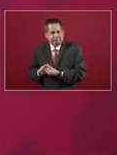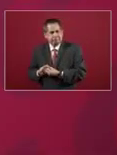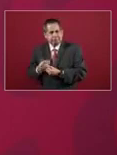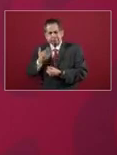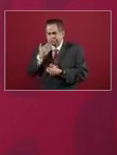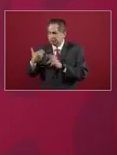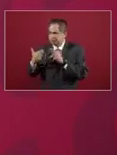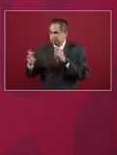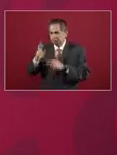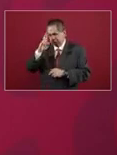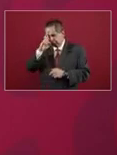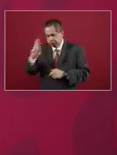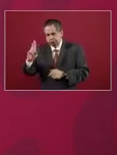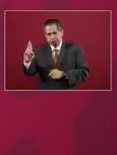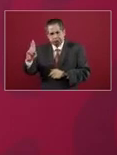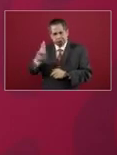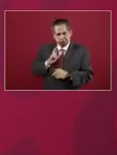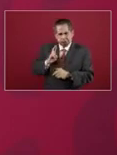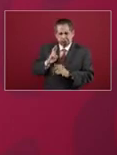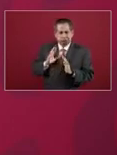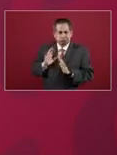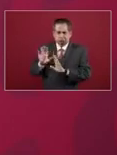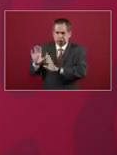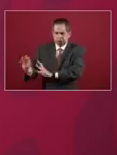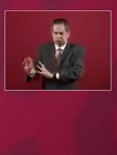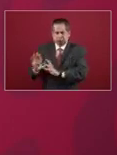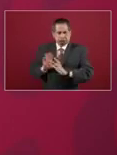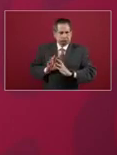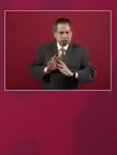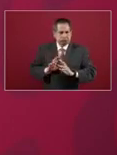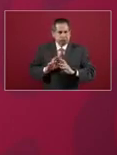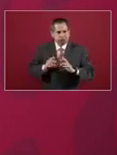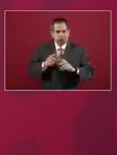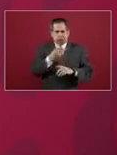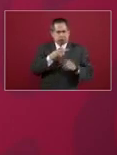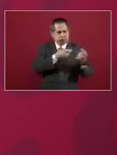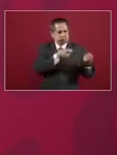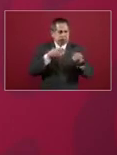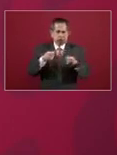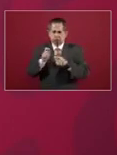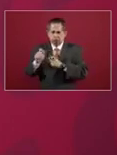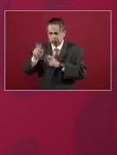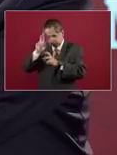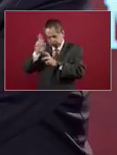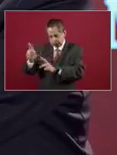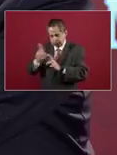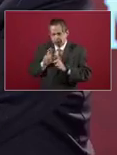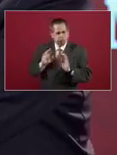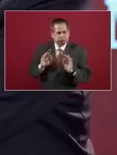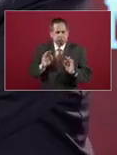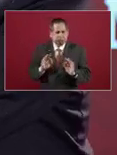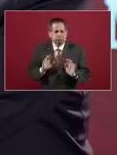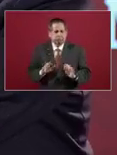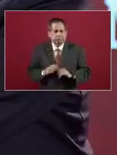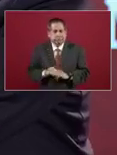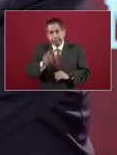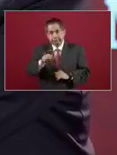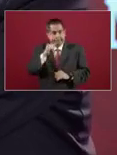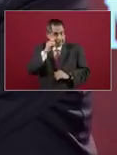respeto a la autonomía de los poderes. Pero esto,